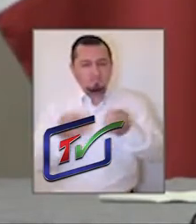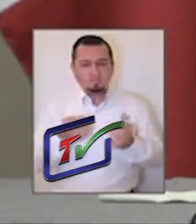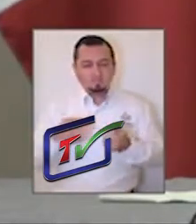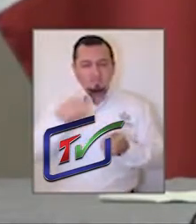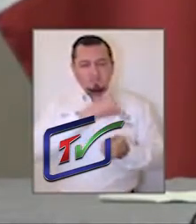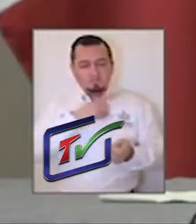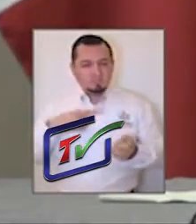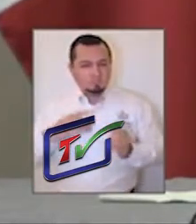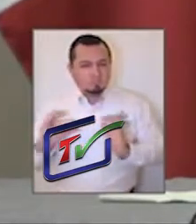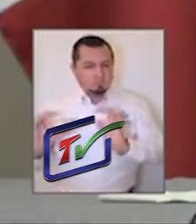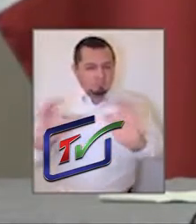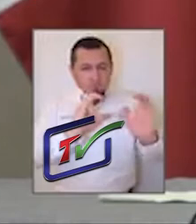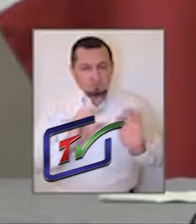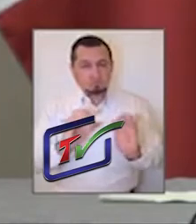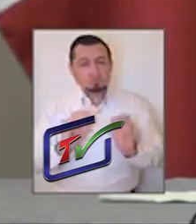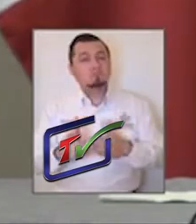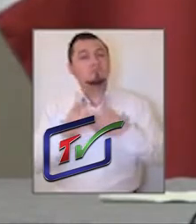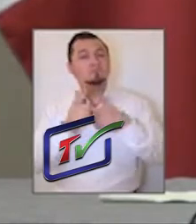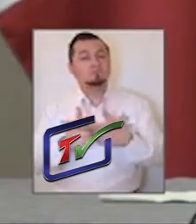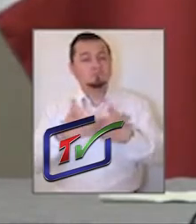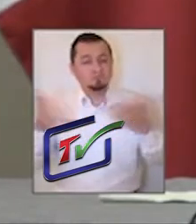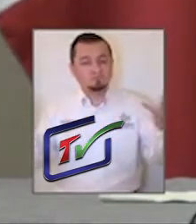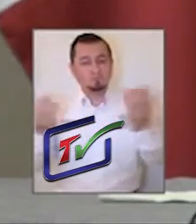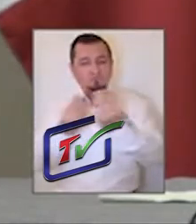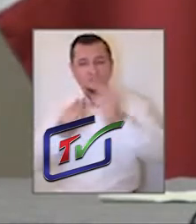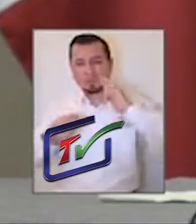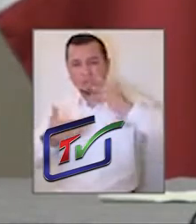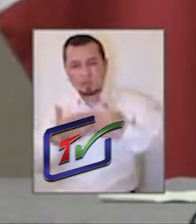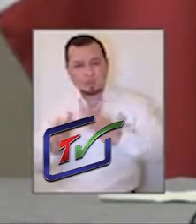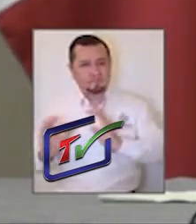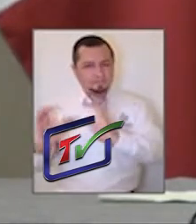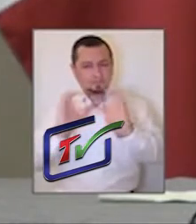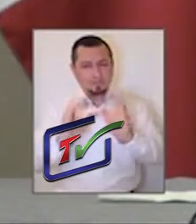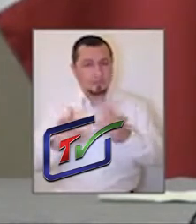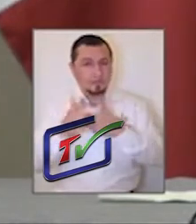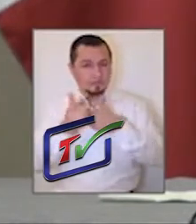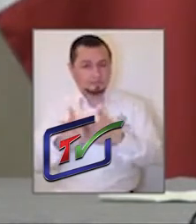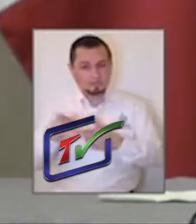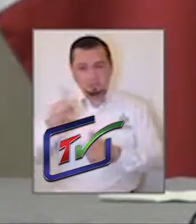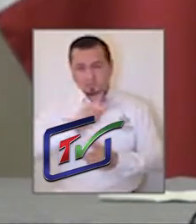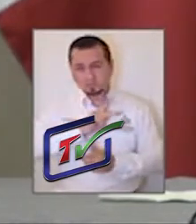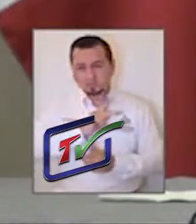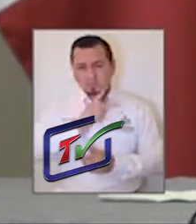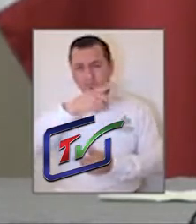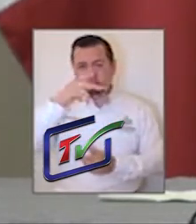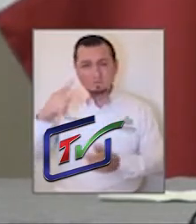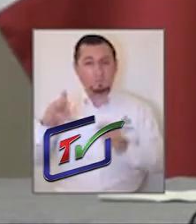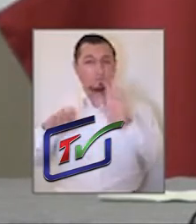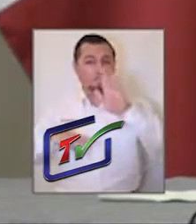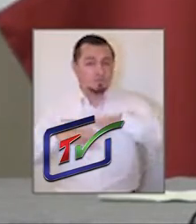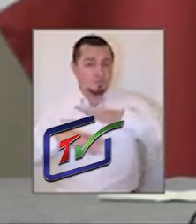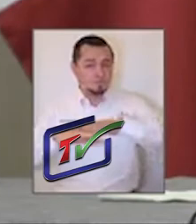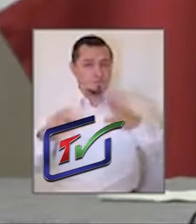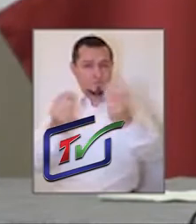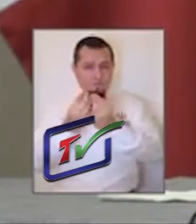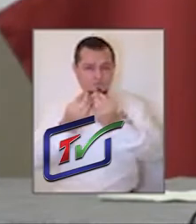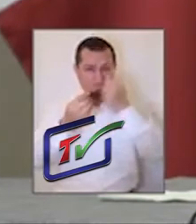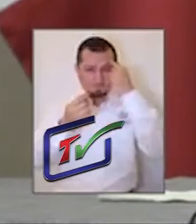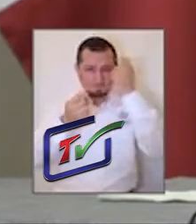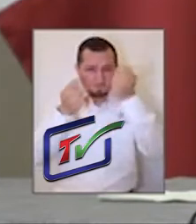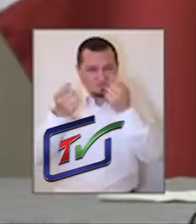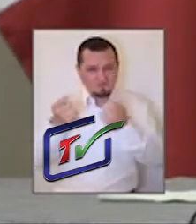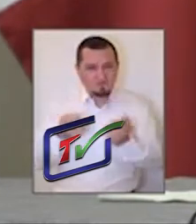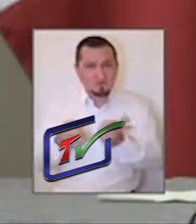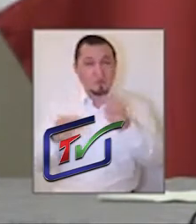es actuar cuidando el interés colectivo, y lo vamos a hacer con una enorme responsabilidad, por lo que queremos también aclarar que